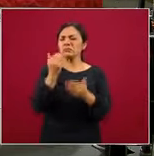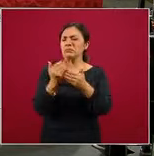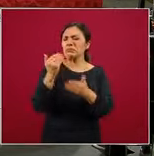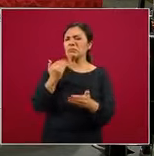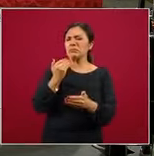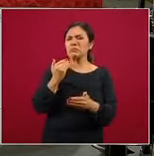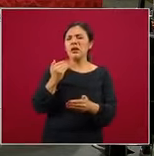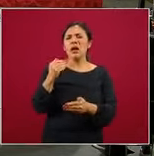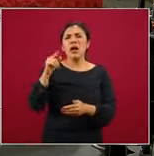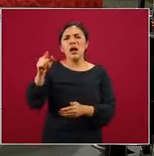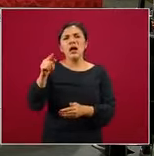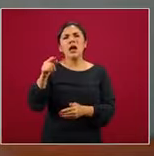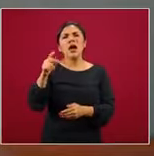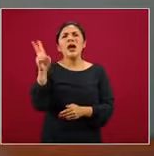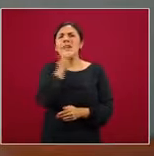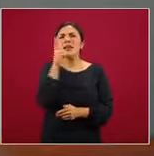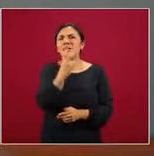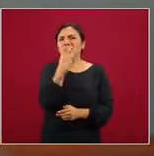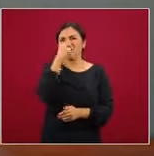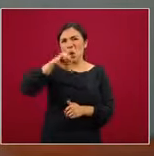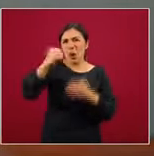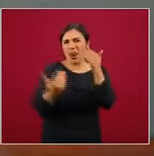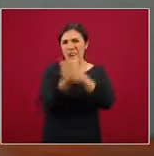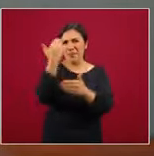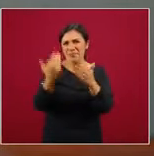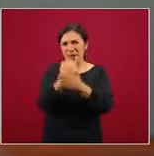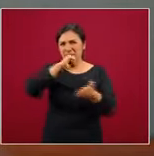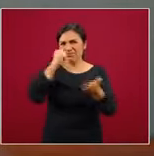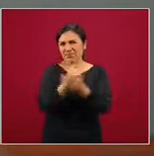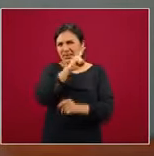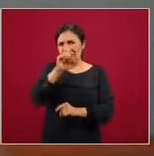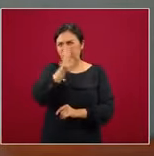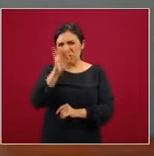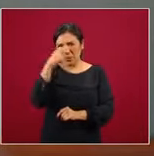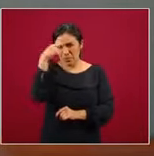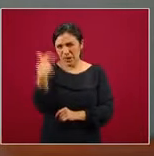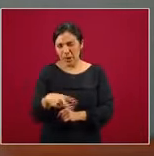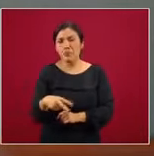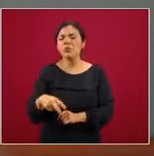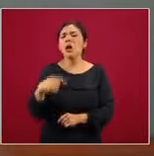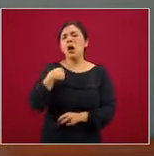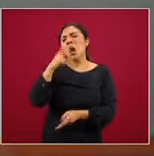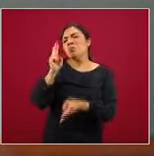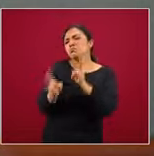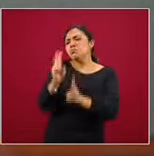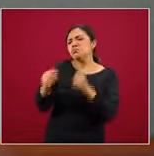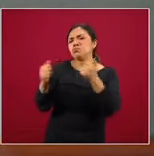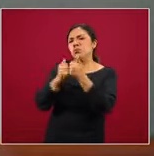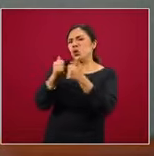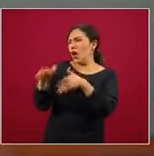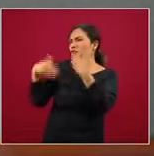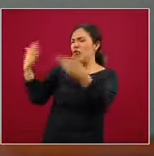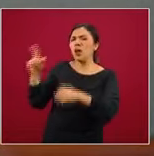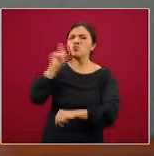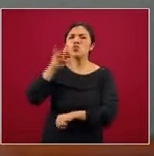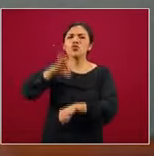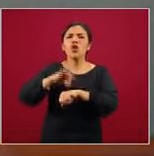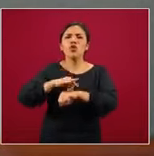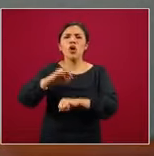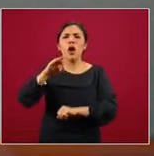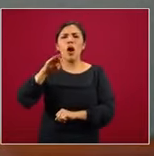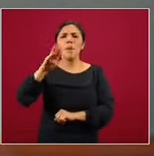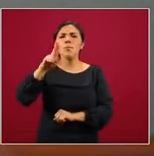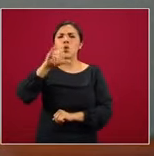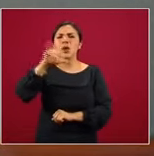después de la presentación de estos respiradores con tecnología 100% mexicana, platicamos afuera de Palacio Nacional con la doctora Bulia. Ella nos